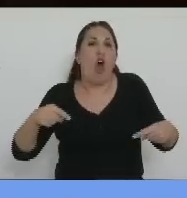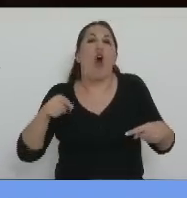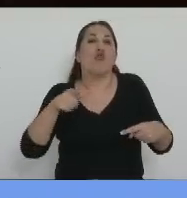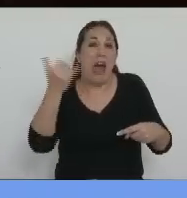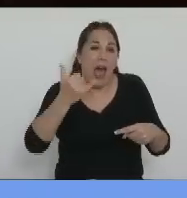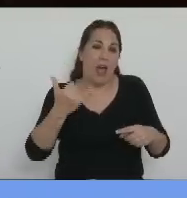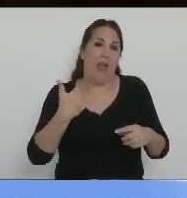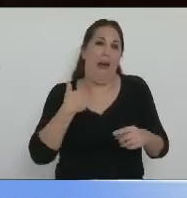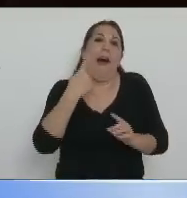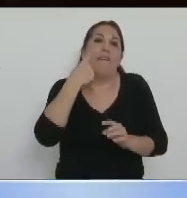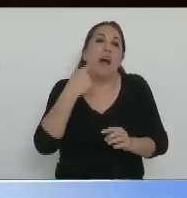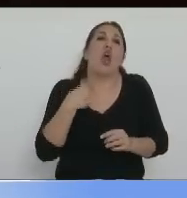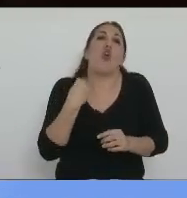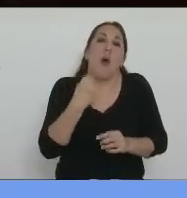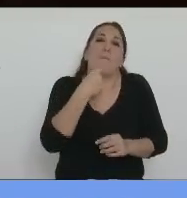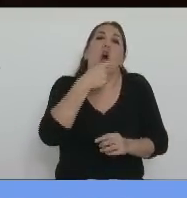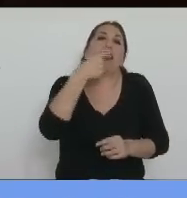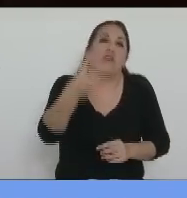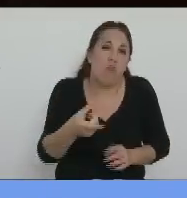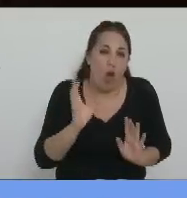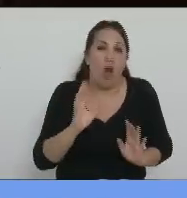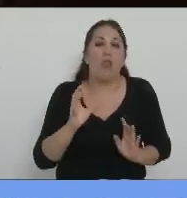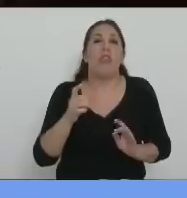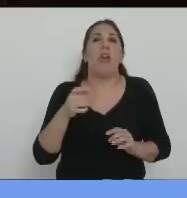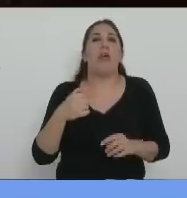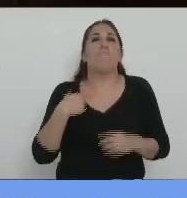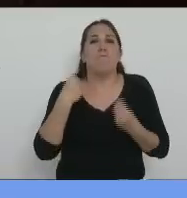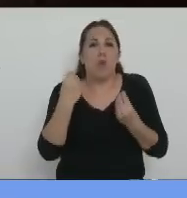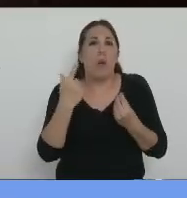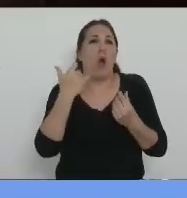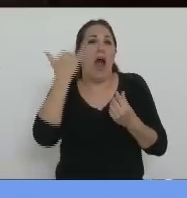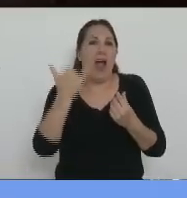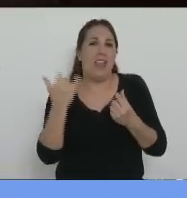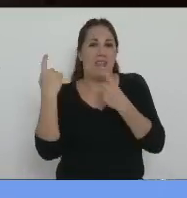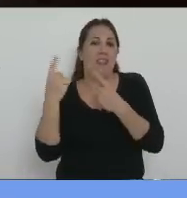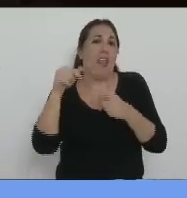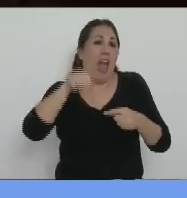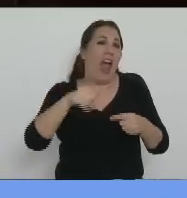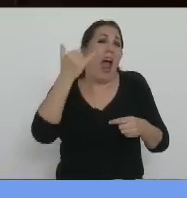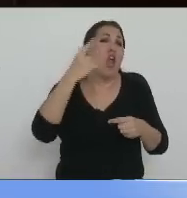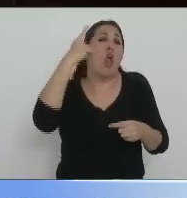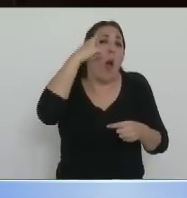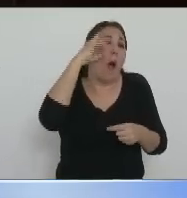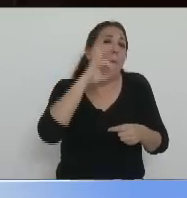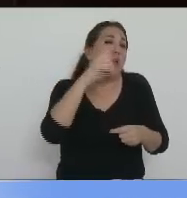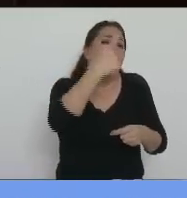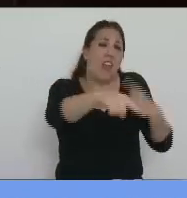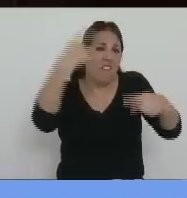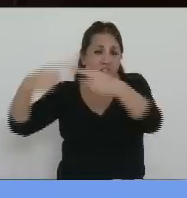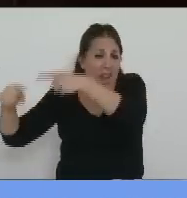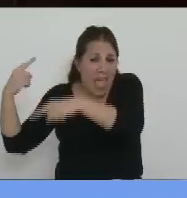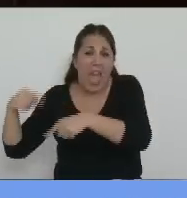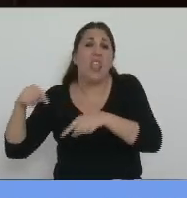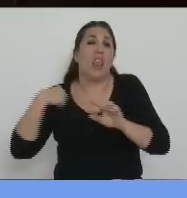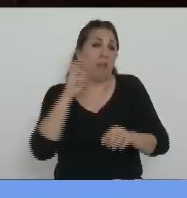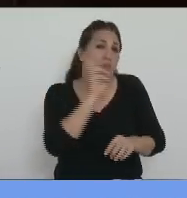y voy a diferenciar en la distinta postura que aquí se escucharon porque creo que hay algunos